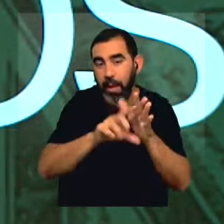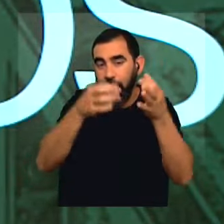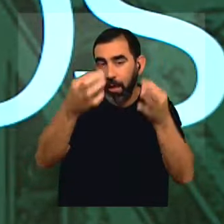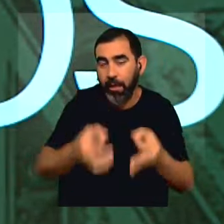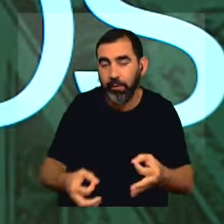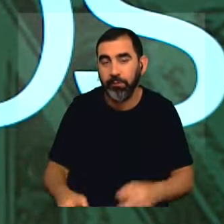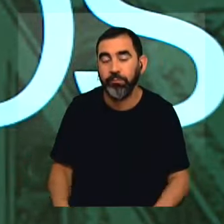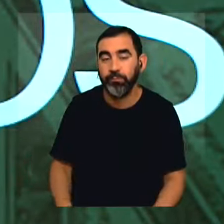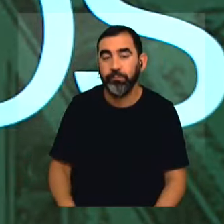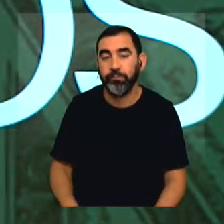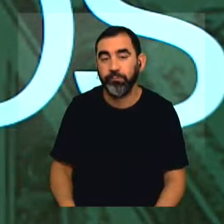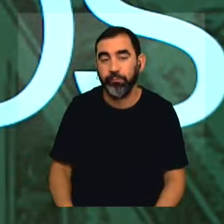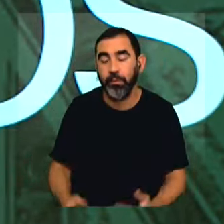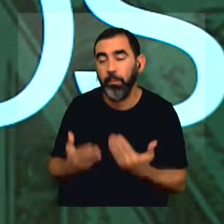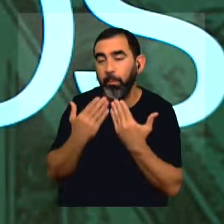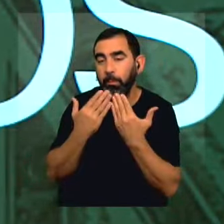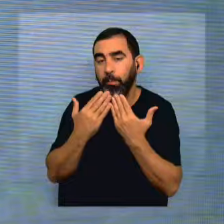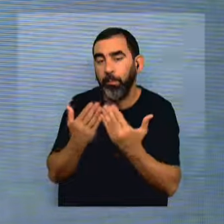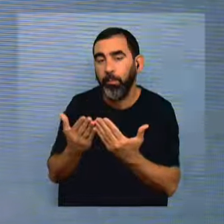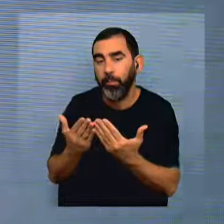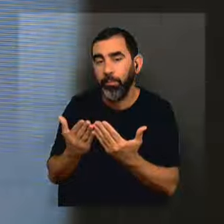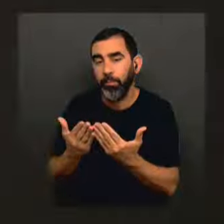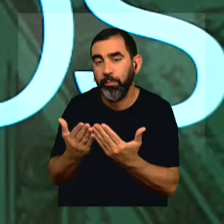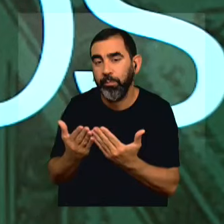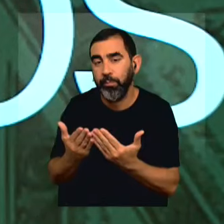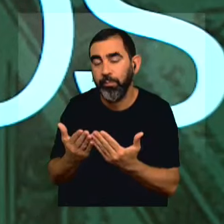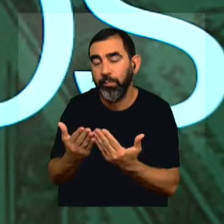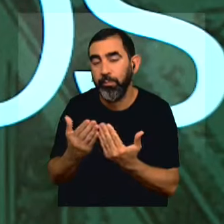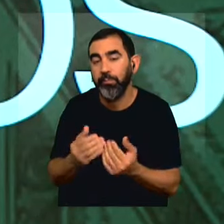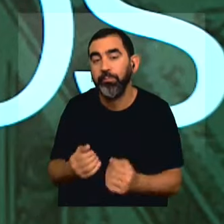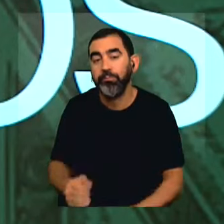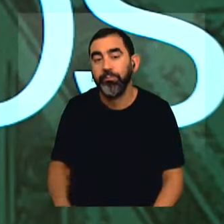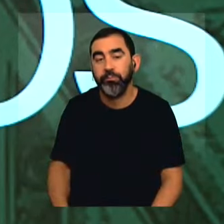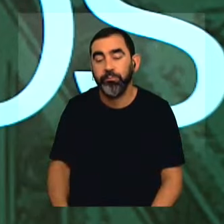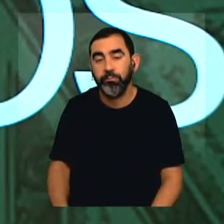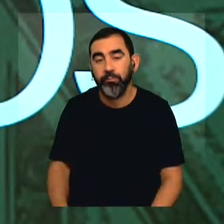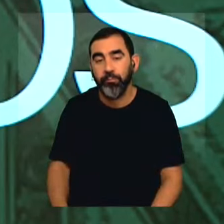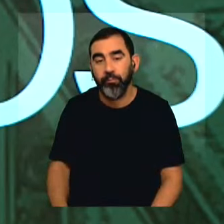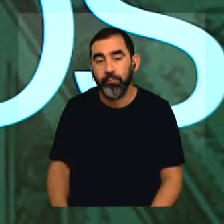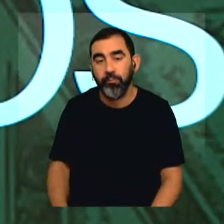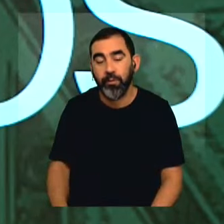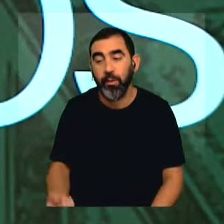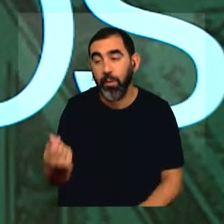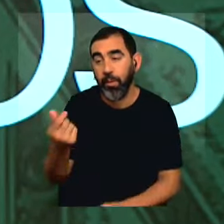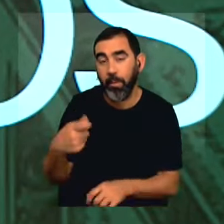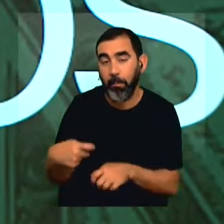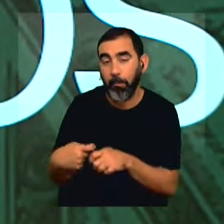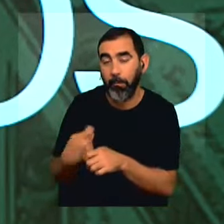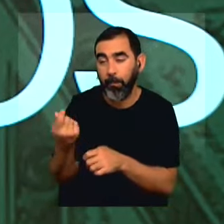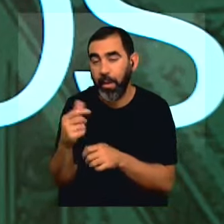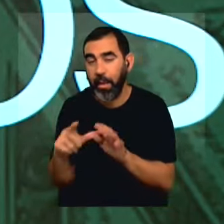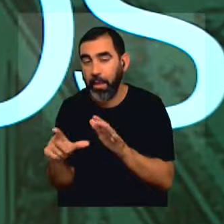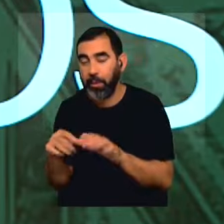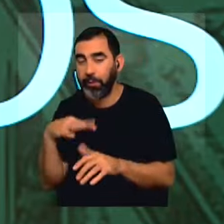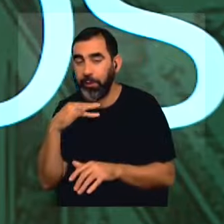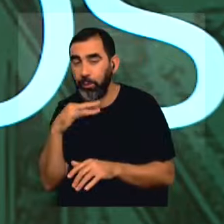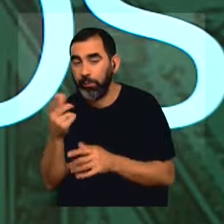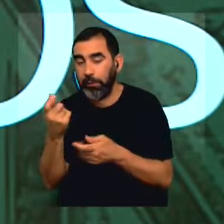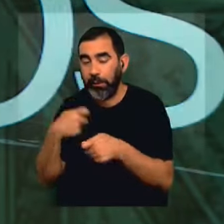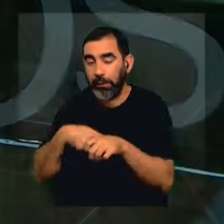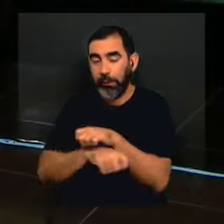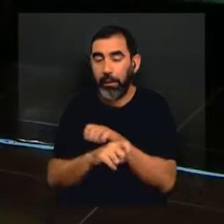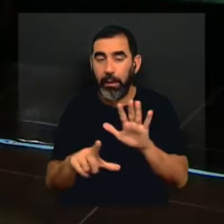consultamos a el especialista entrarlo en el circuito legal digamos exactamente exactamente dinero ilícito ingresarlo al circuito legal bueno de